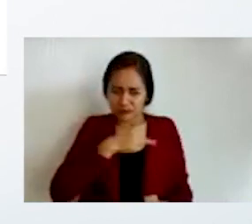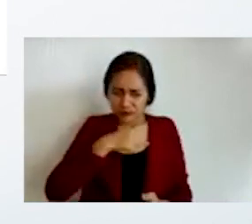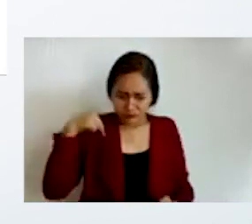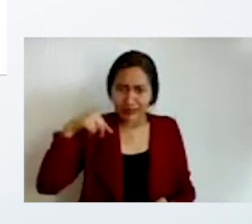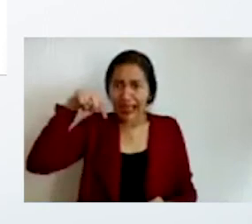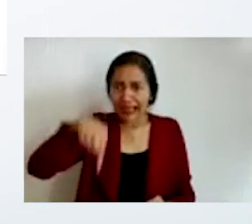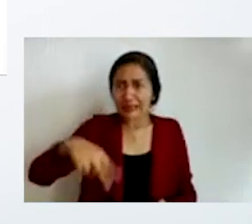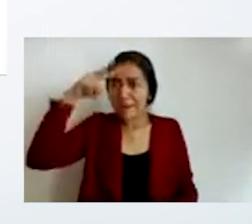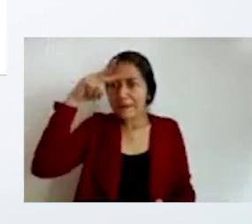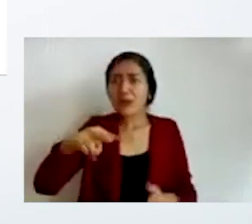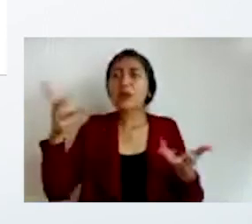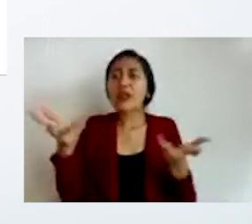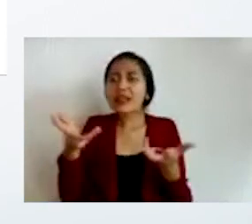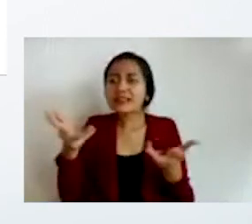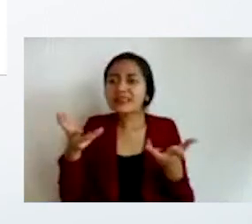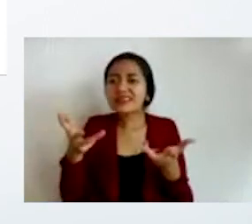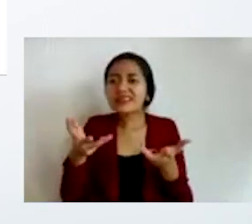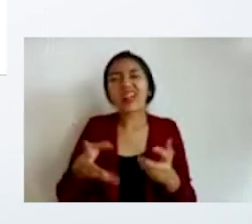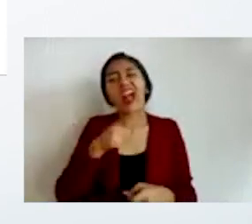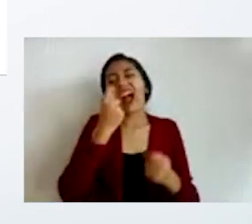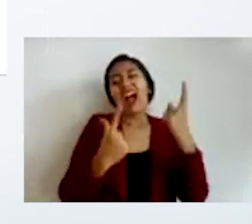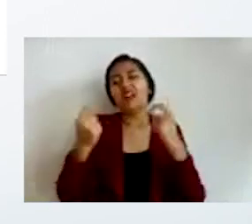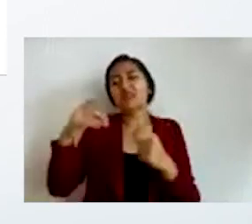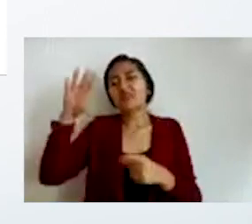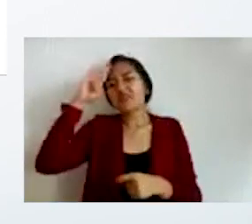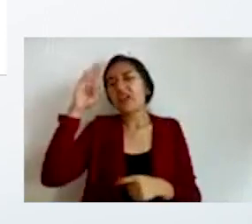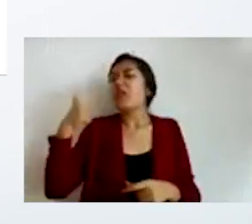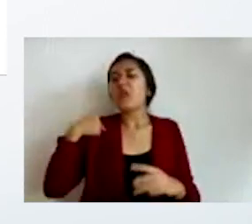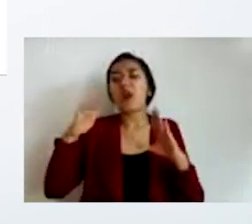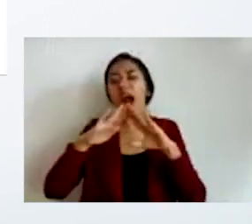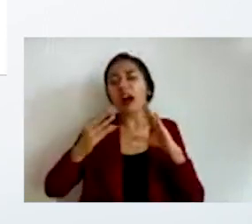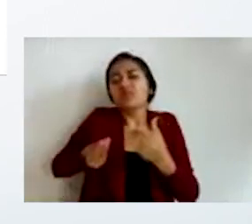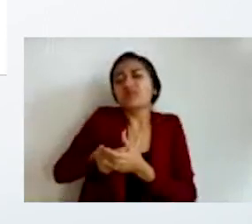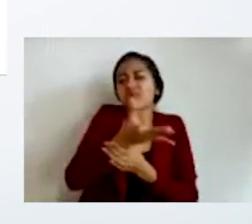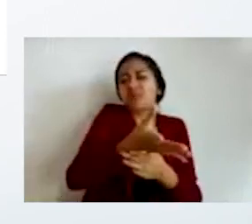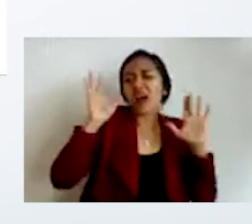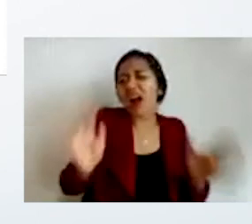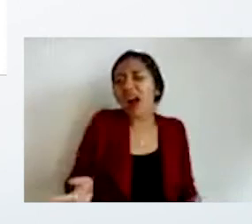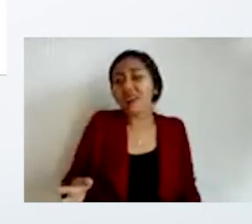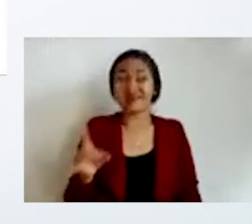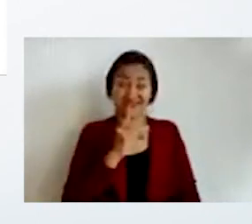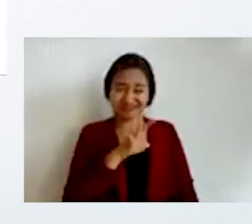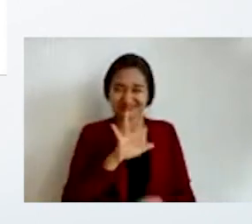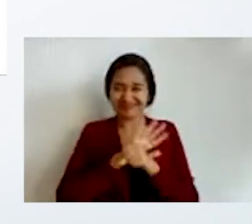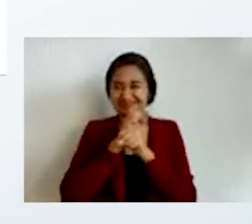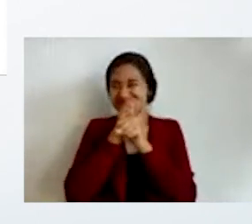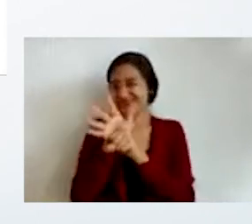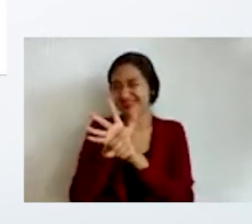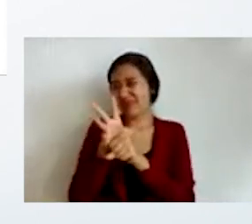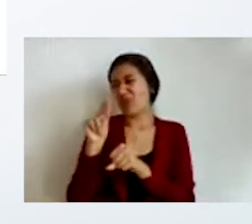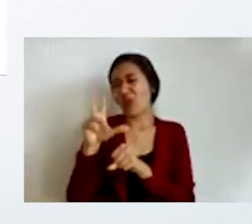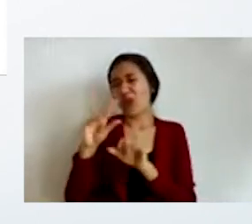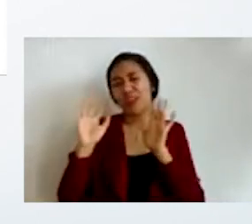hacerlo si estamos diciendo que ya se puede salir la gente a la calle, que ya no debe de tener miedo y estamos en la etapa